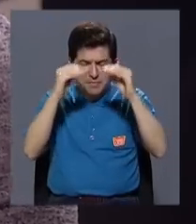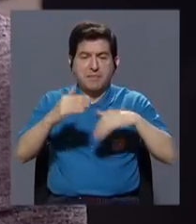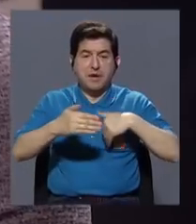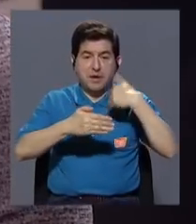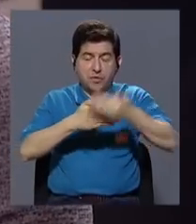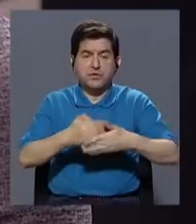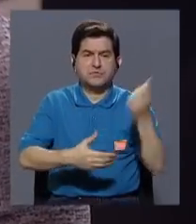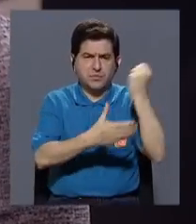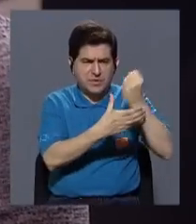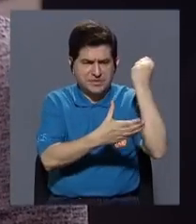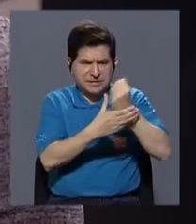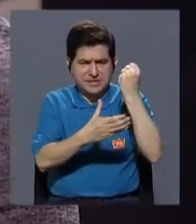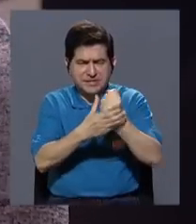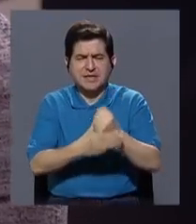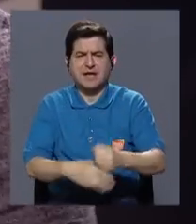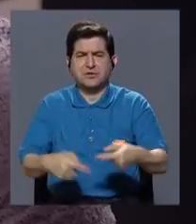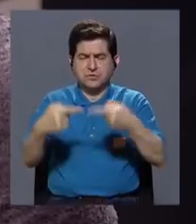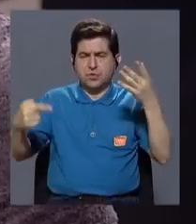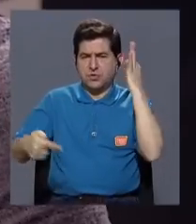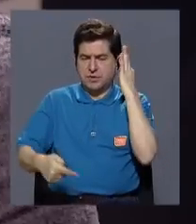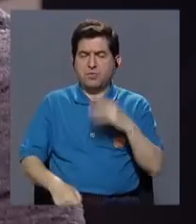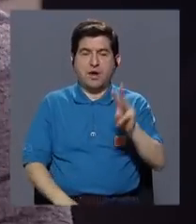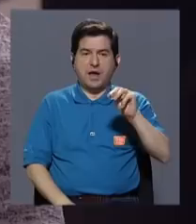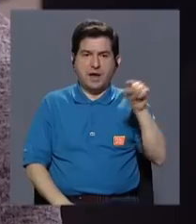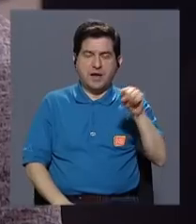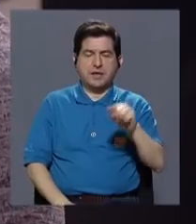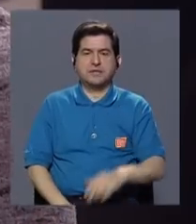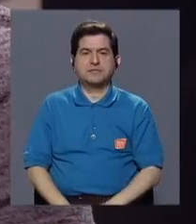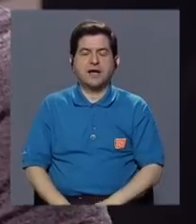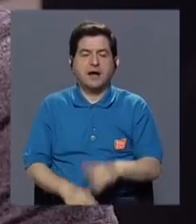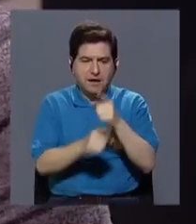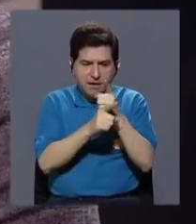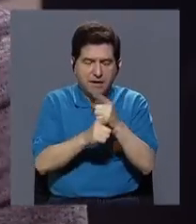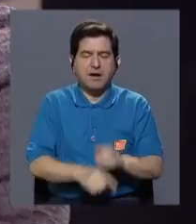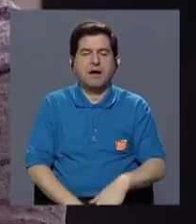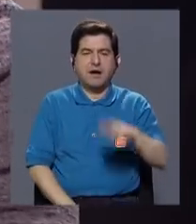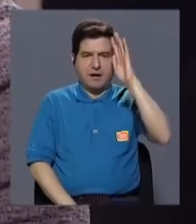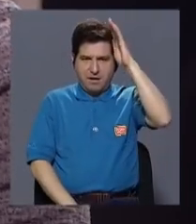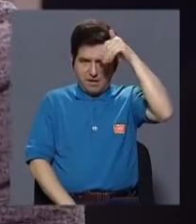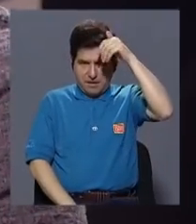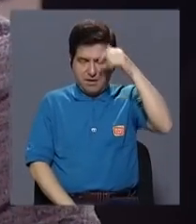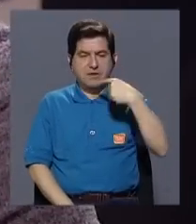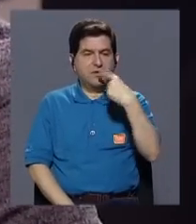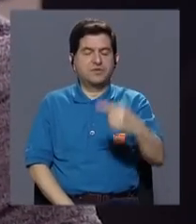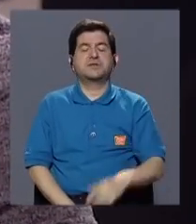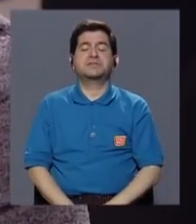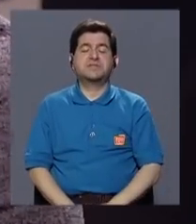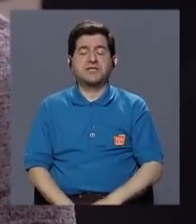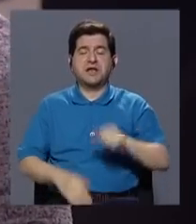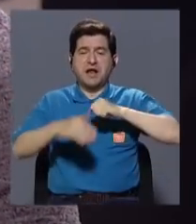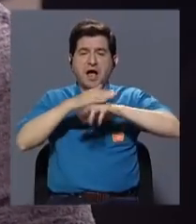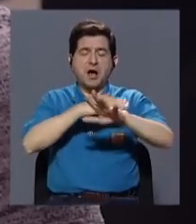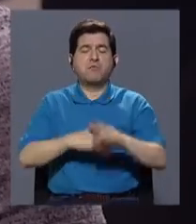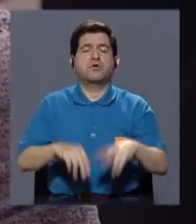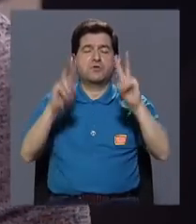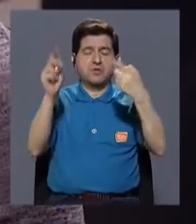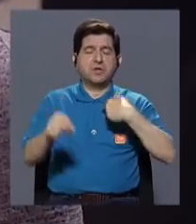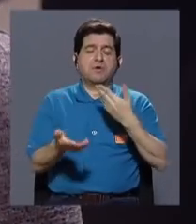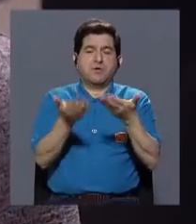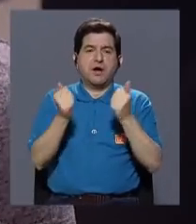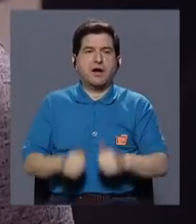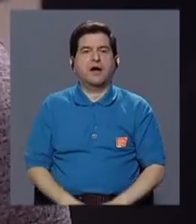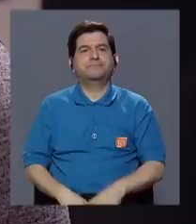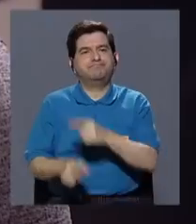toda la oleada femicidio es de marzo hay que editar llega carlos alvarado y dice no el aborto va a ser tema cuando yo quiero que sea tema hay que editar